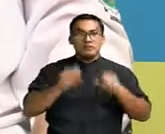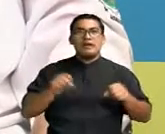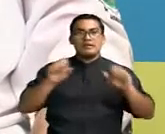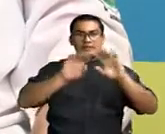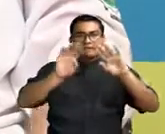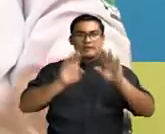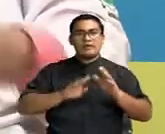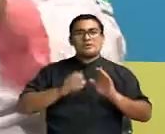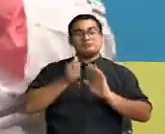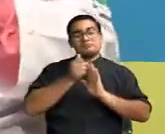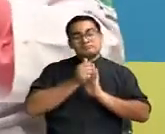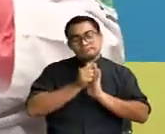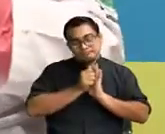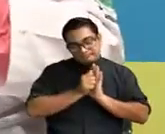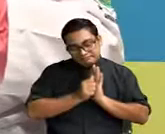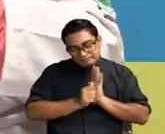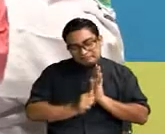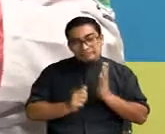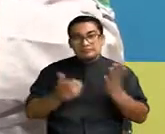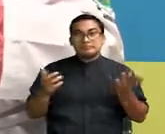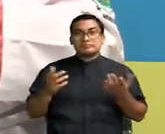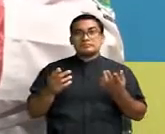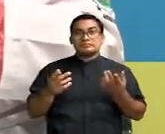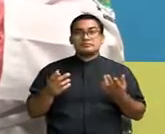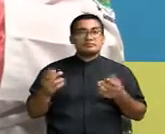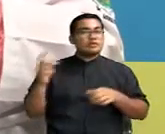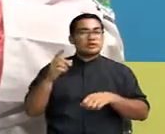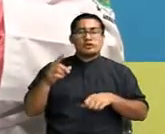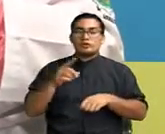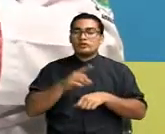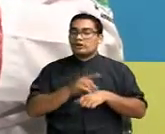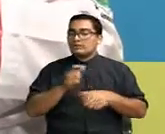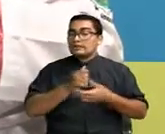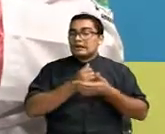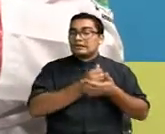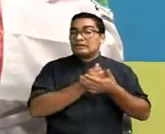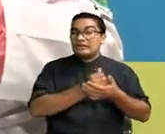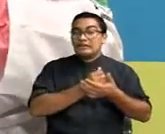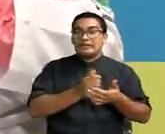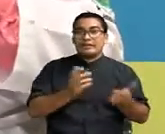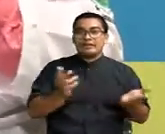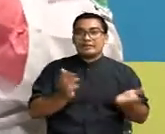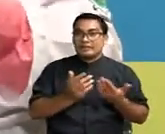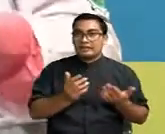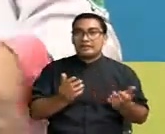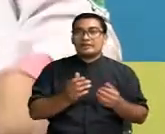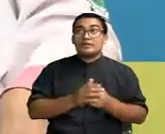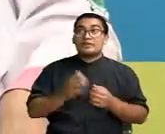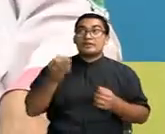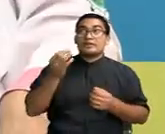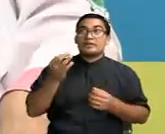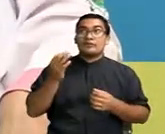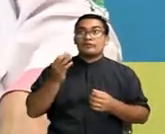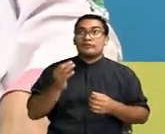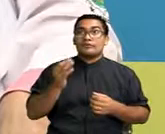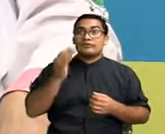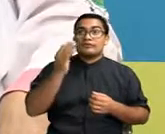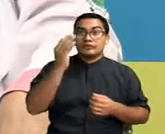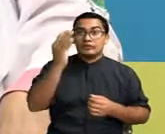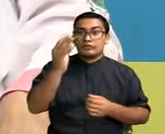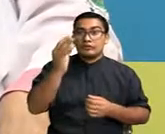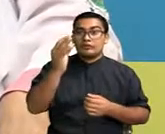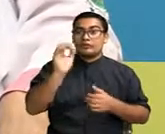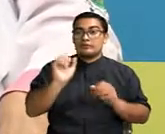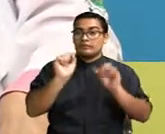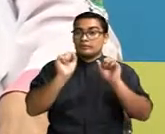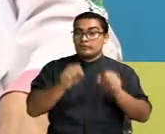posparto. Y si esto no es tratado, incluso si es tratado en un futuro, si presenta otra